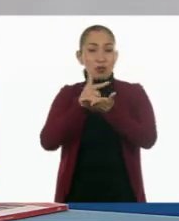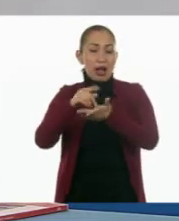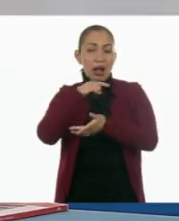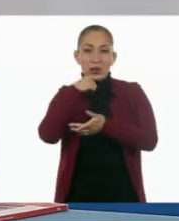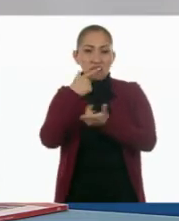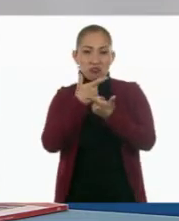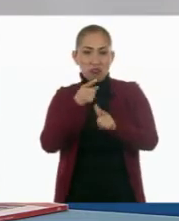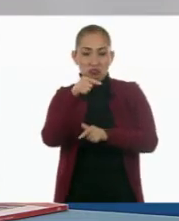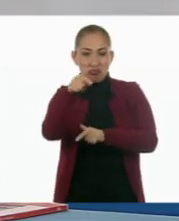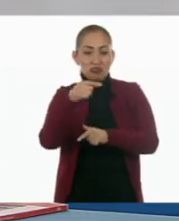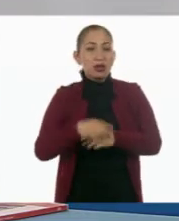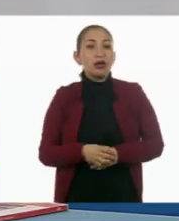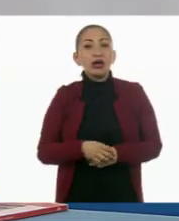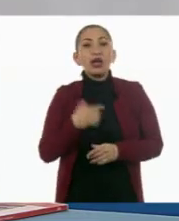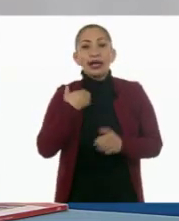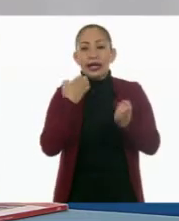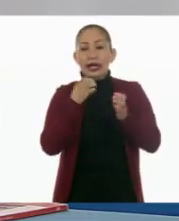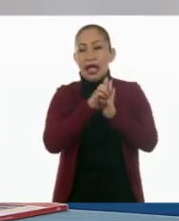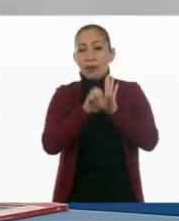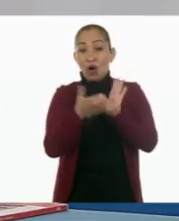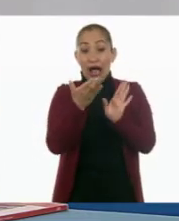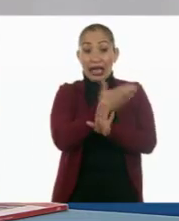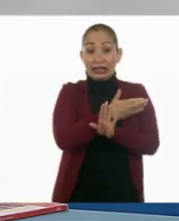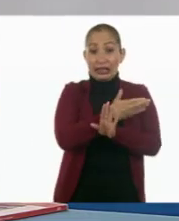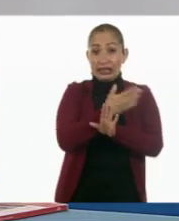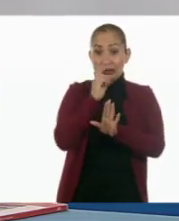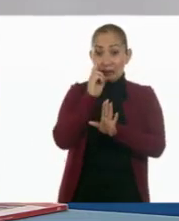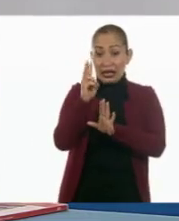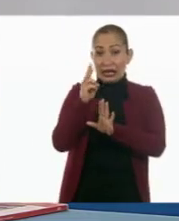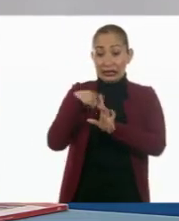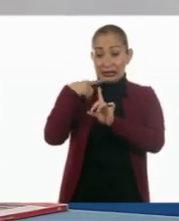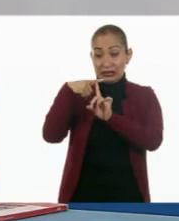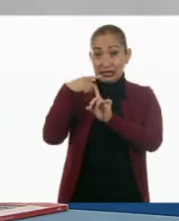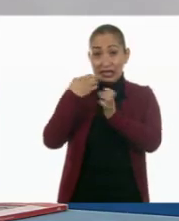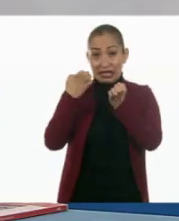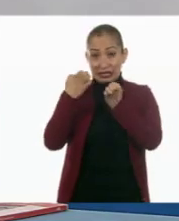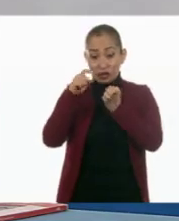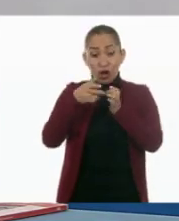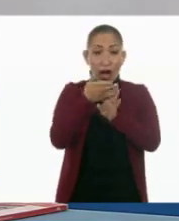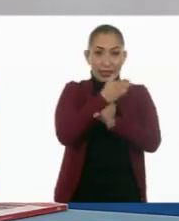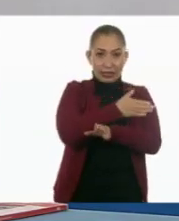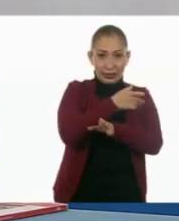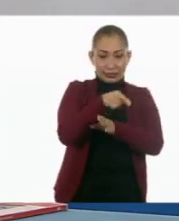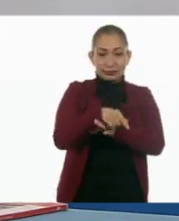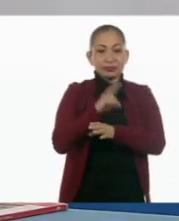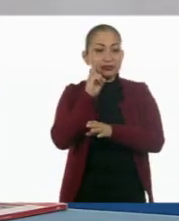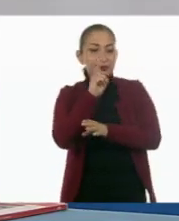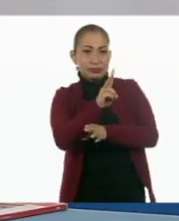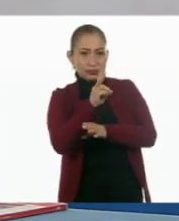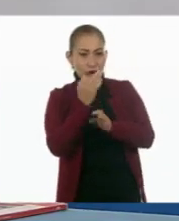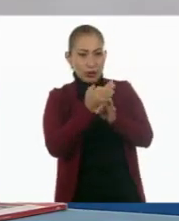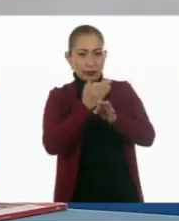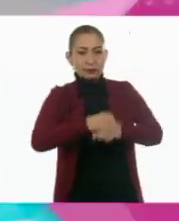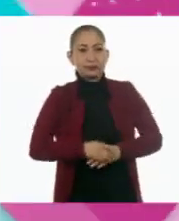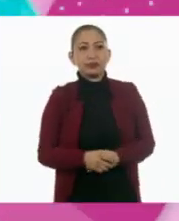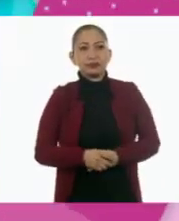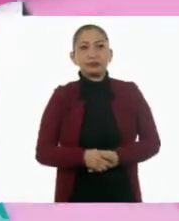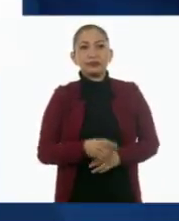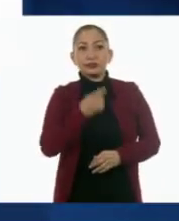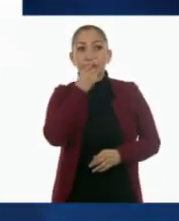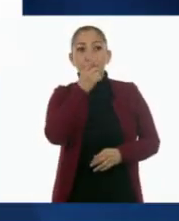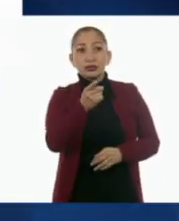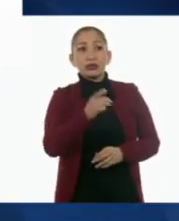que quieran anotar, porque vamos a hacer un ejemplo antes de contestar el desafío. Perfecto. Muy bien. Va a aparecer en su pantalla. Dice,